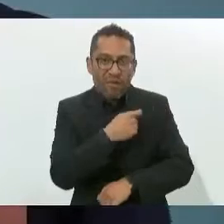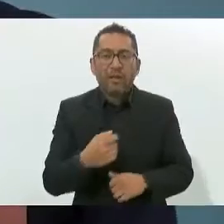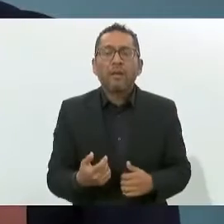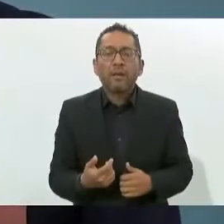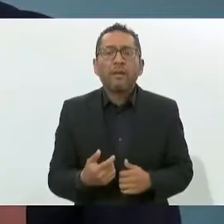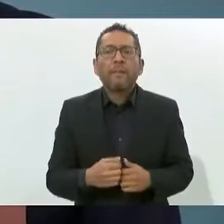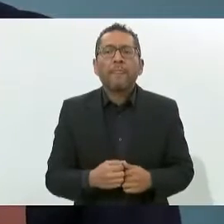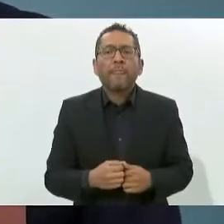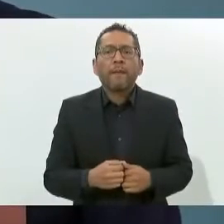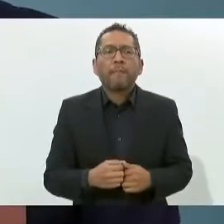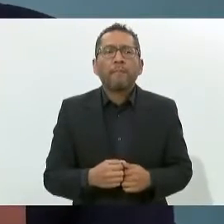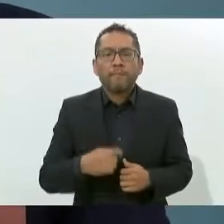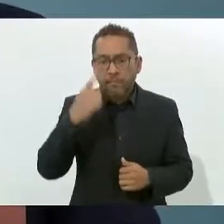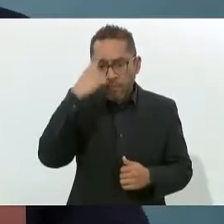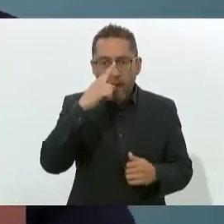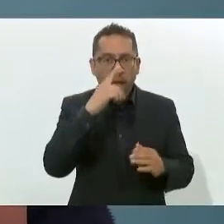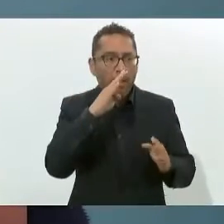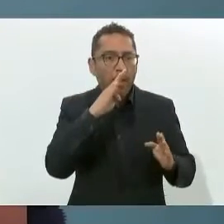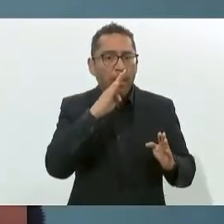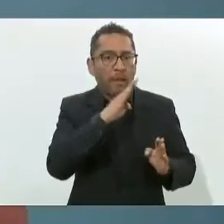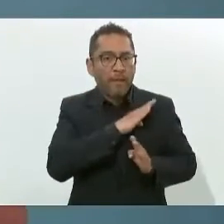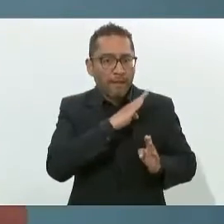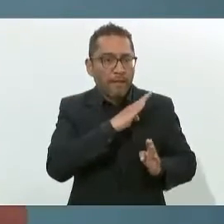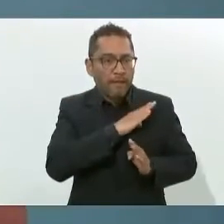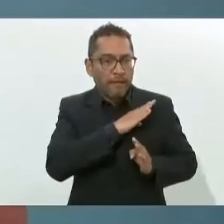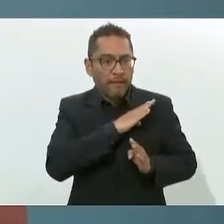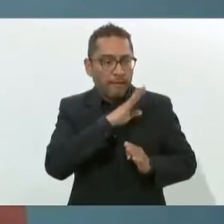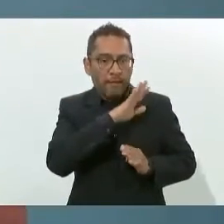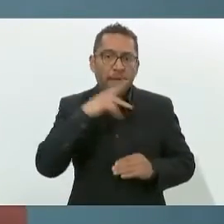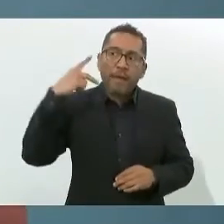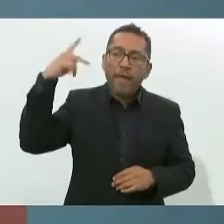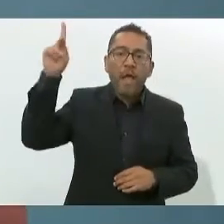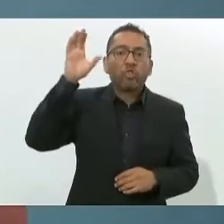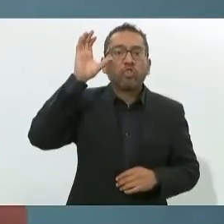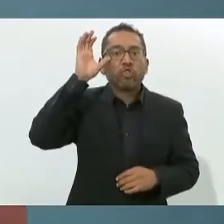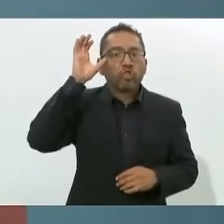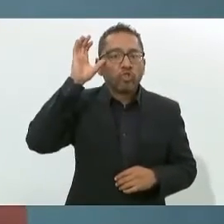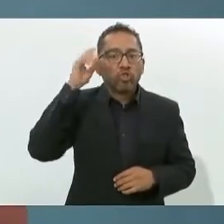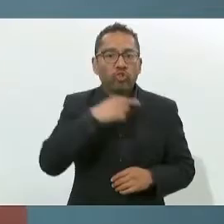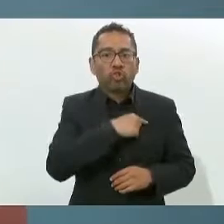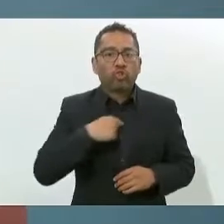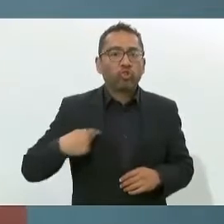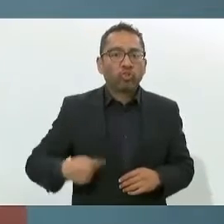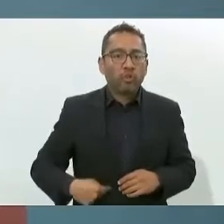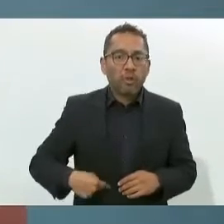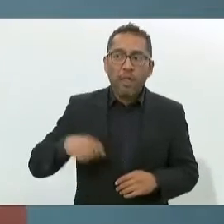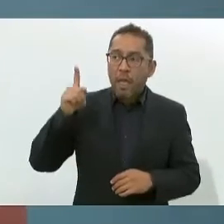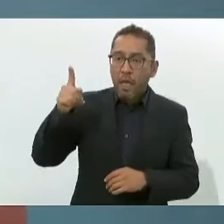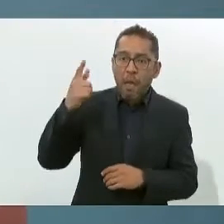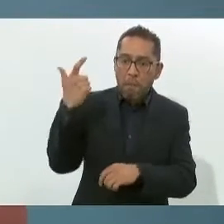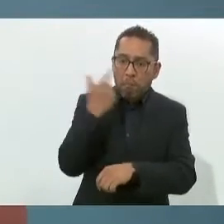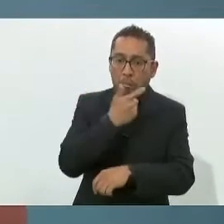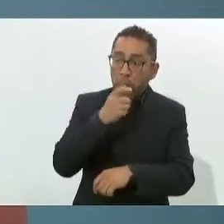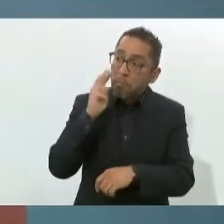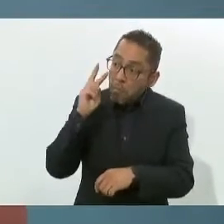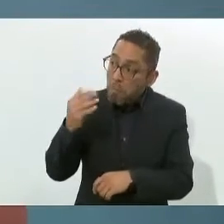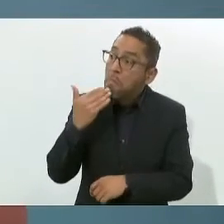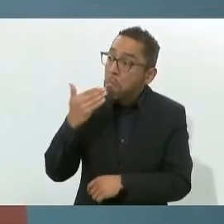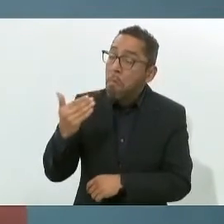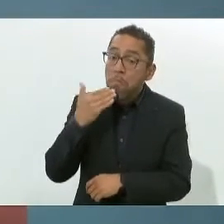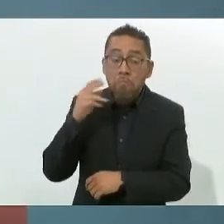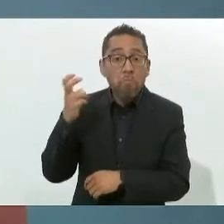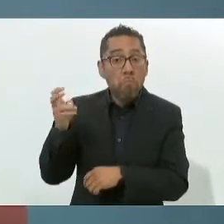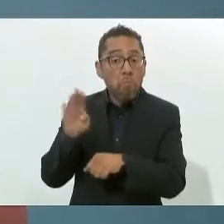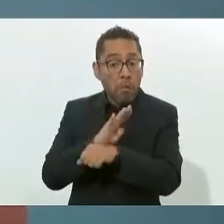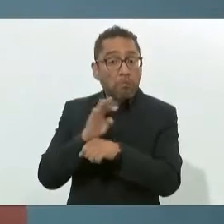se está aplicando al ejército de China con buenos resultados, de una